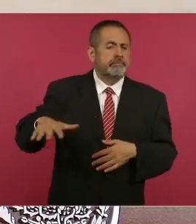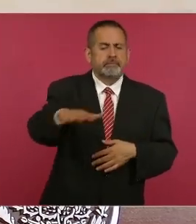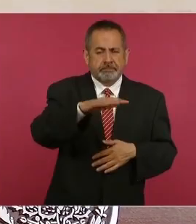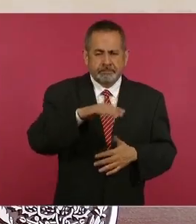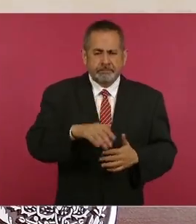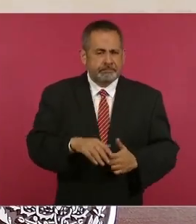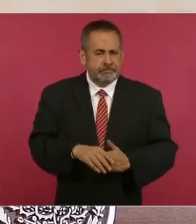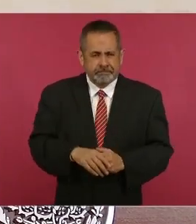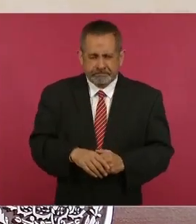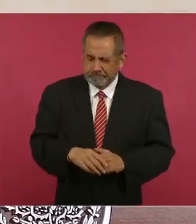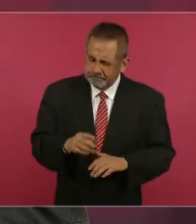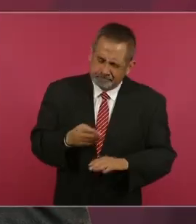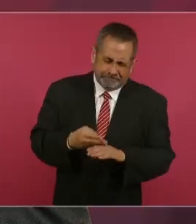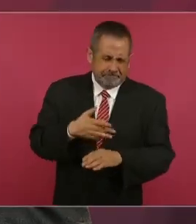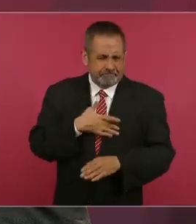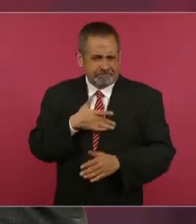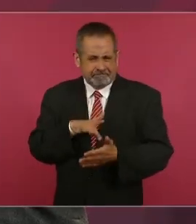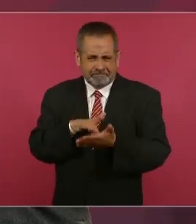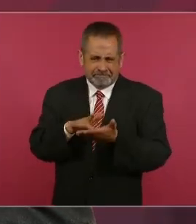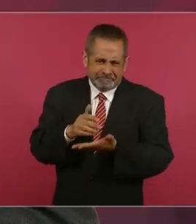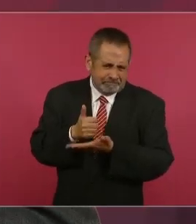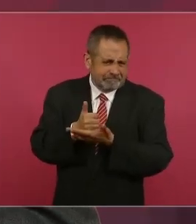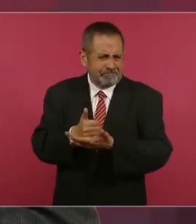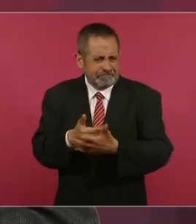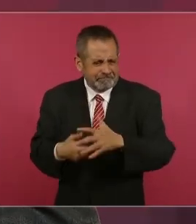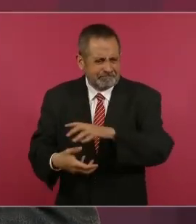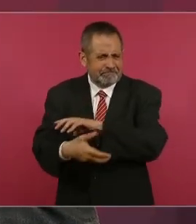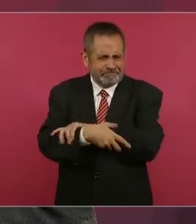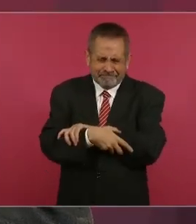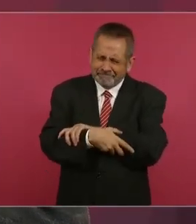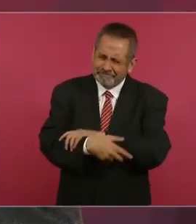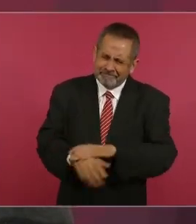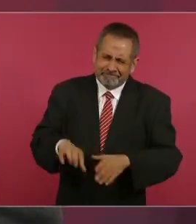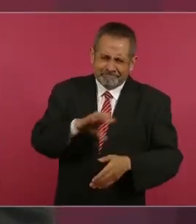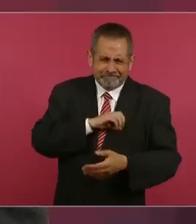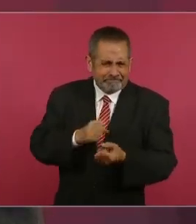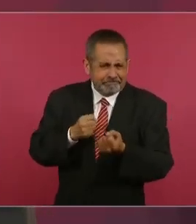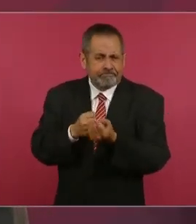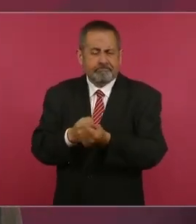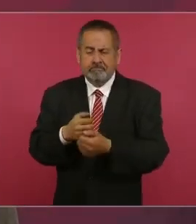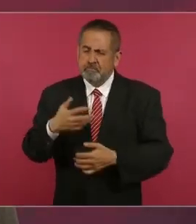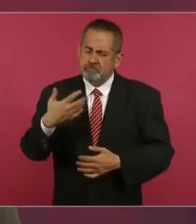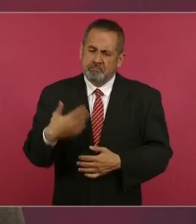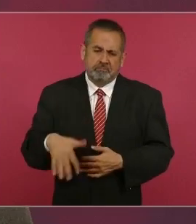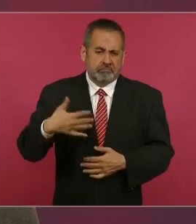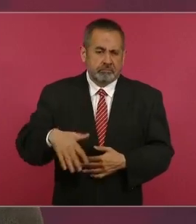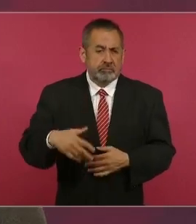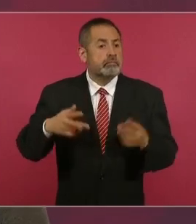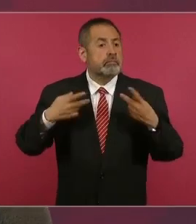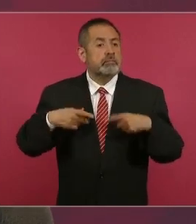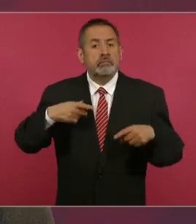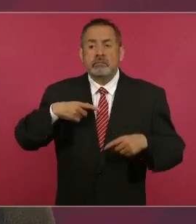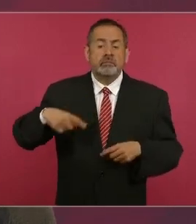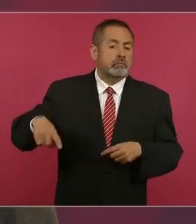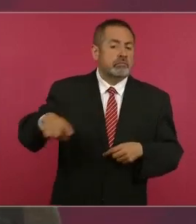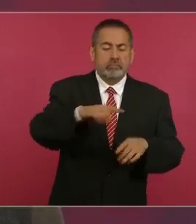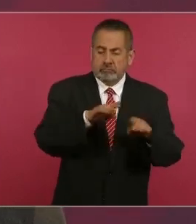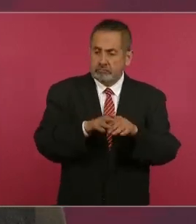es muy solidaria, muy fraterna. Es un pueblo